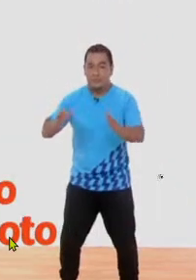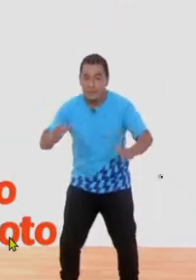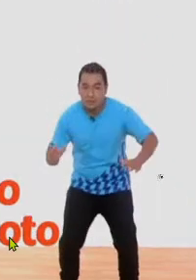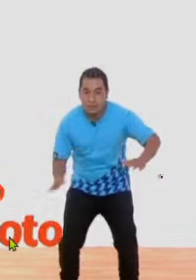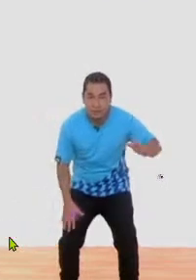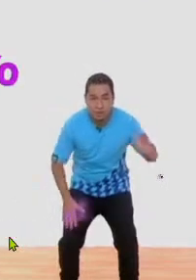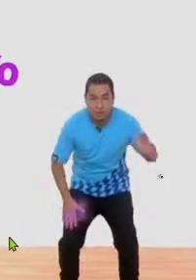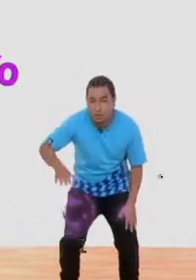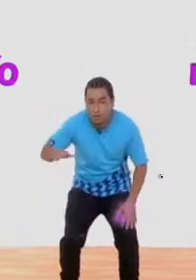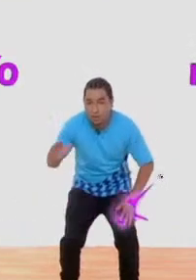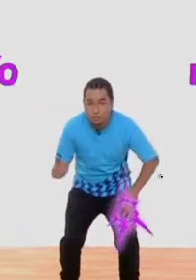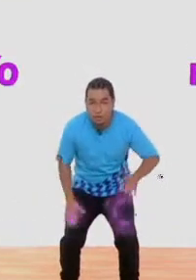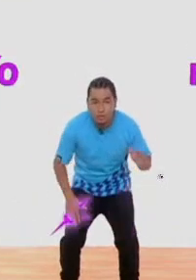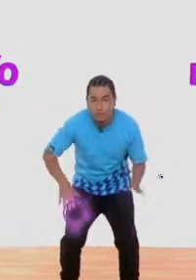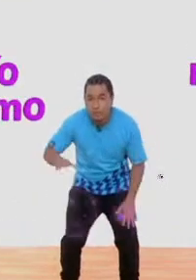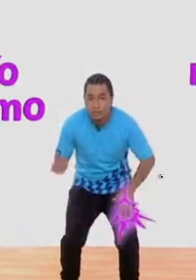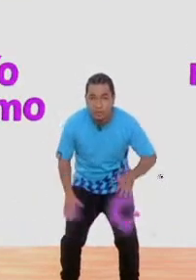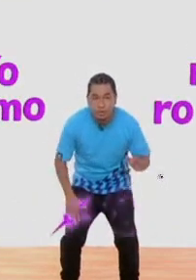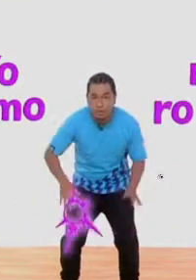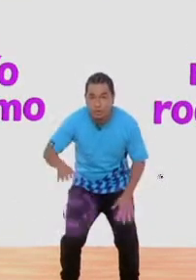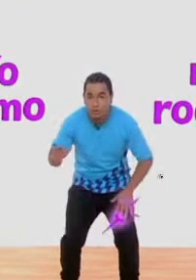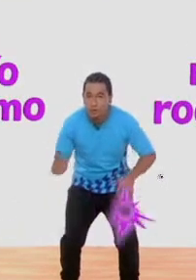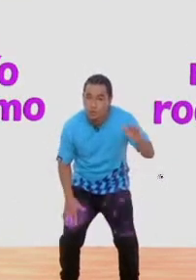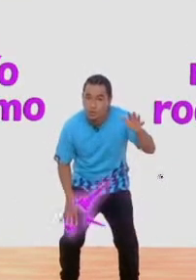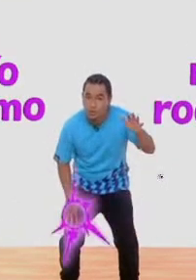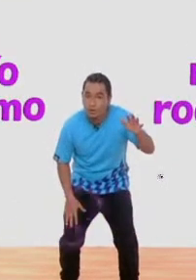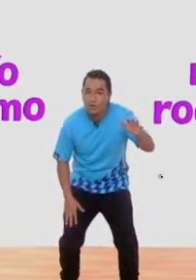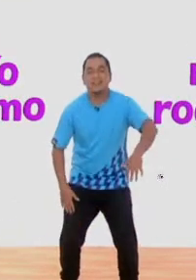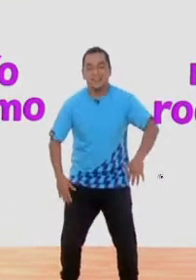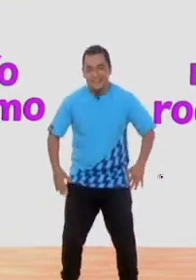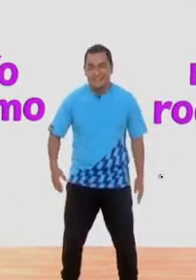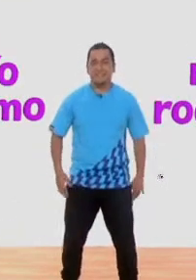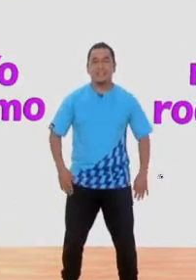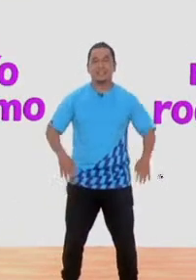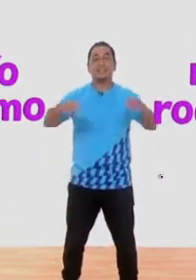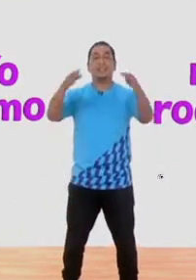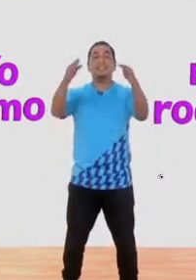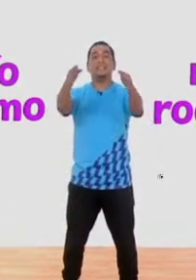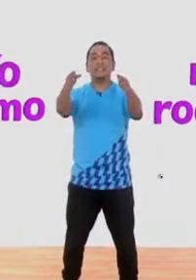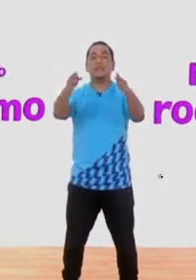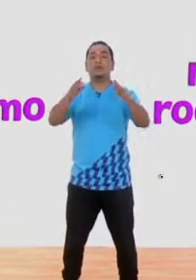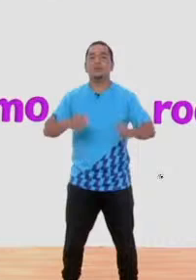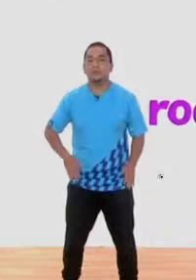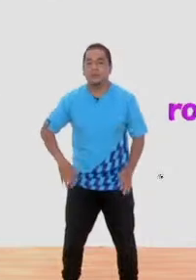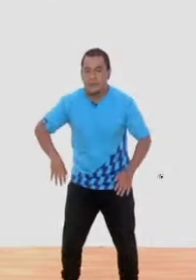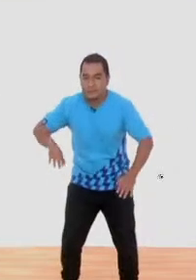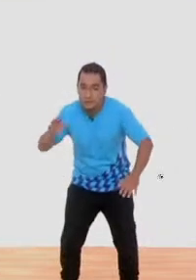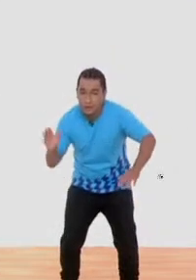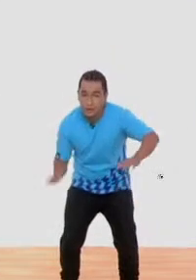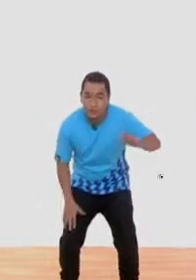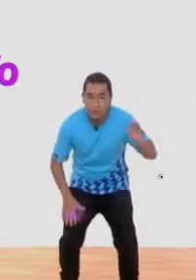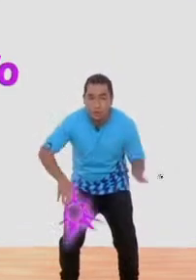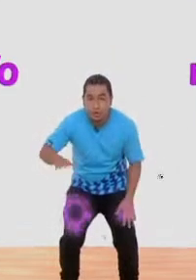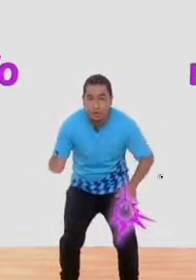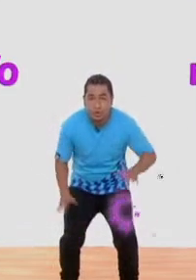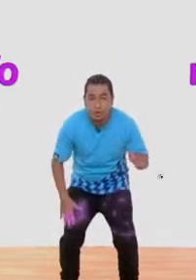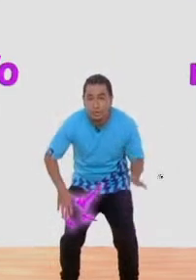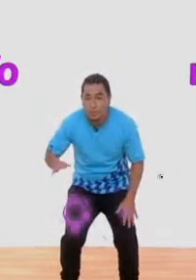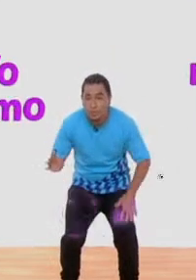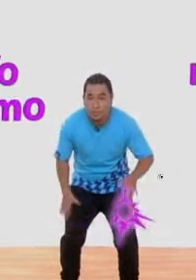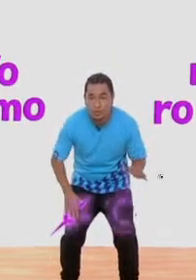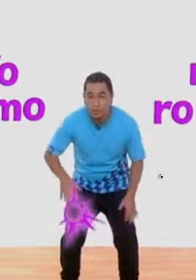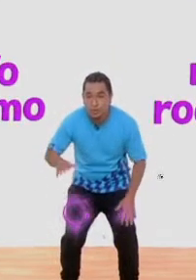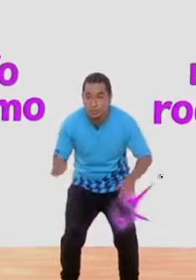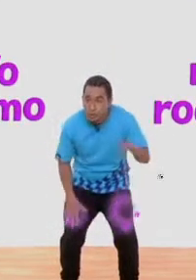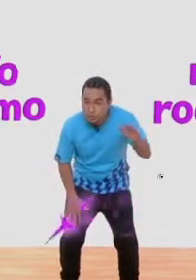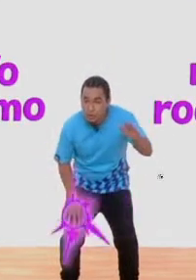rocoto. Yo no como rocoto. Eso es. Inténtalo una vez más. Yo no